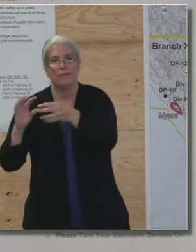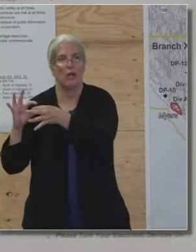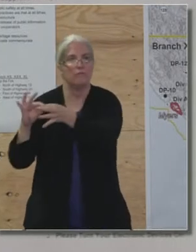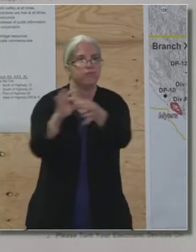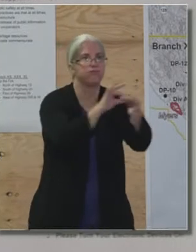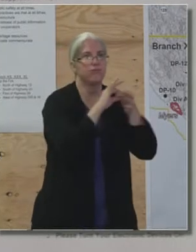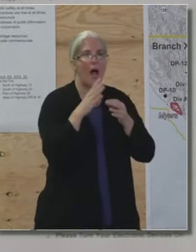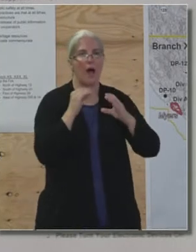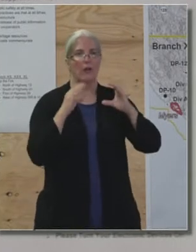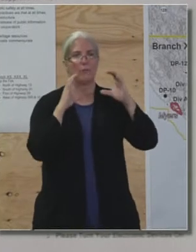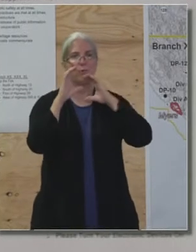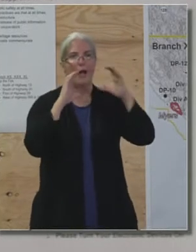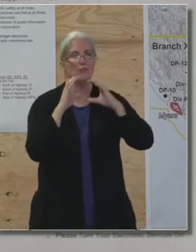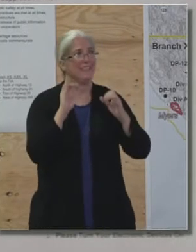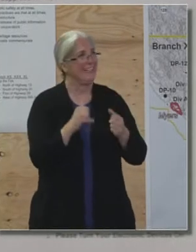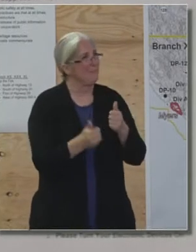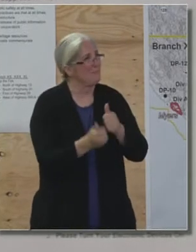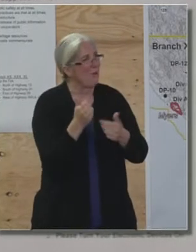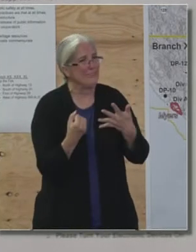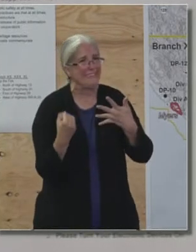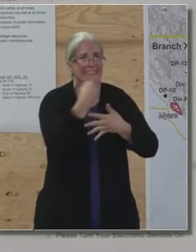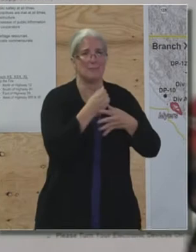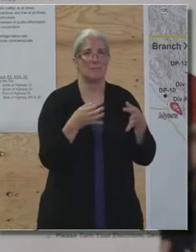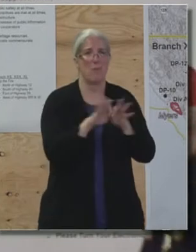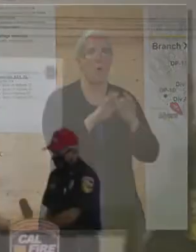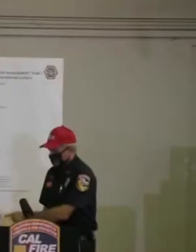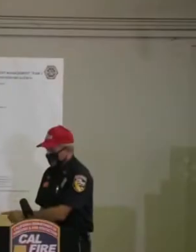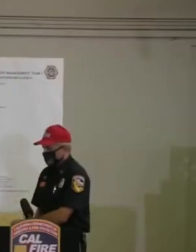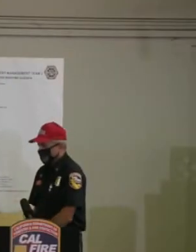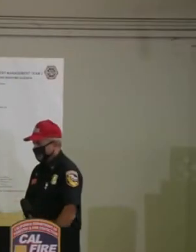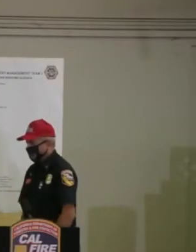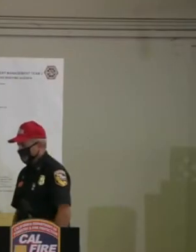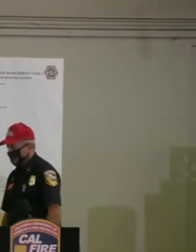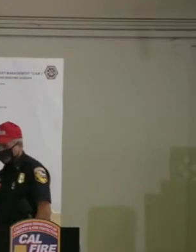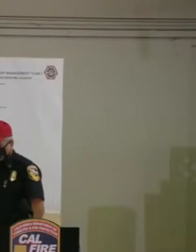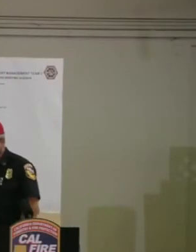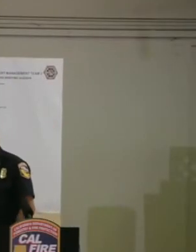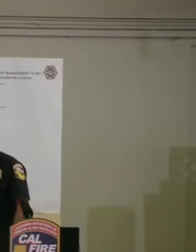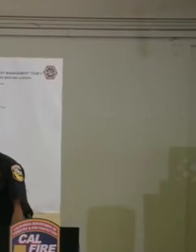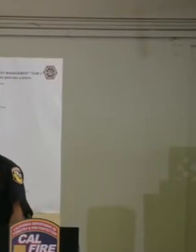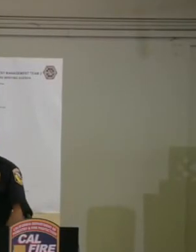y voy a seguir tratar tratando de hacer eso muchas gracias